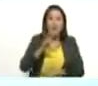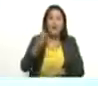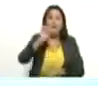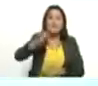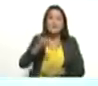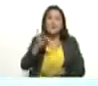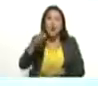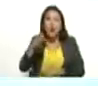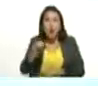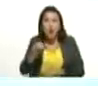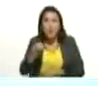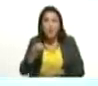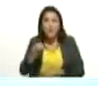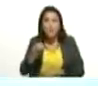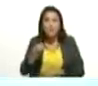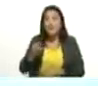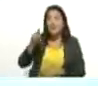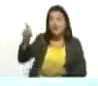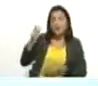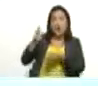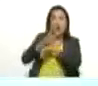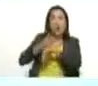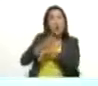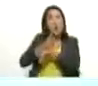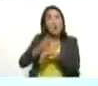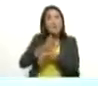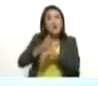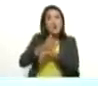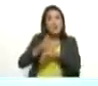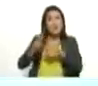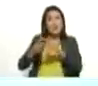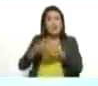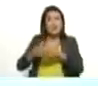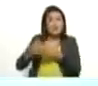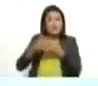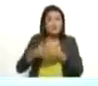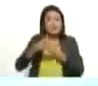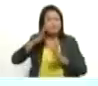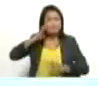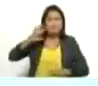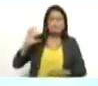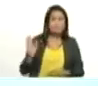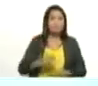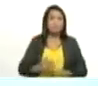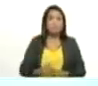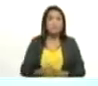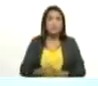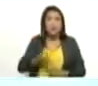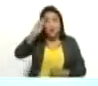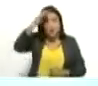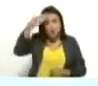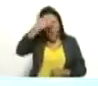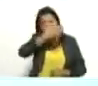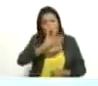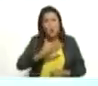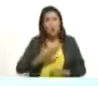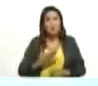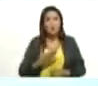Esto que está haciendo el gobierno de Estados Unidos no tiene parangón. No se atrevió Donald Trump a